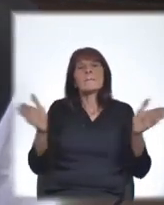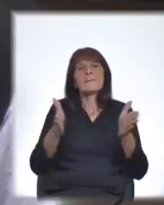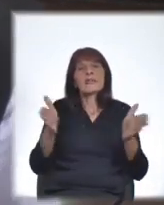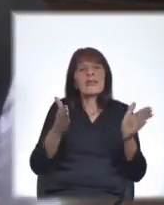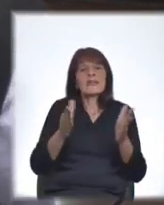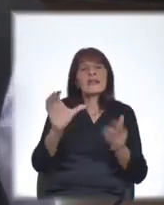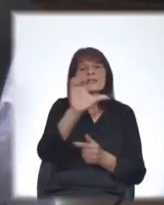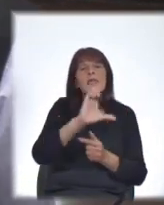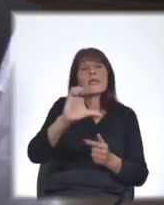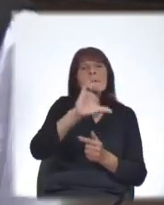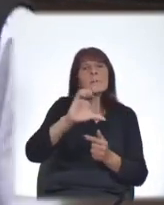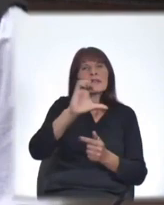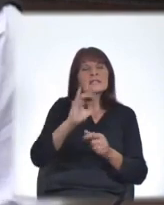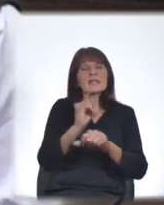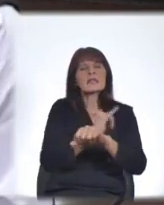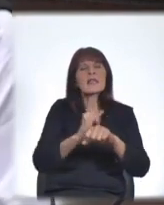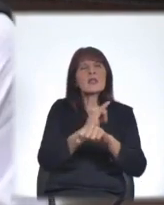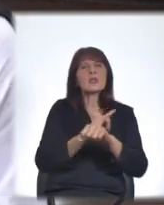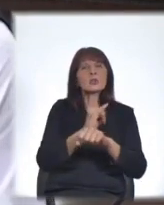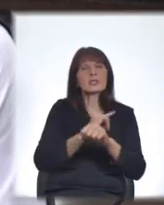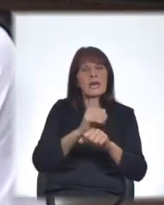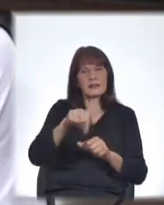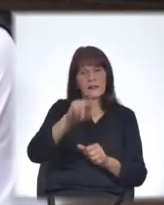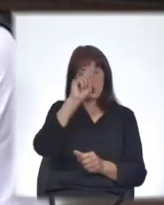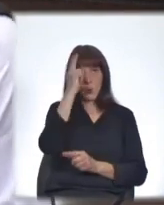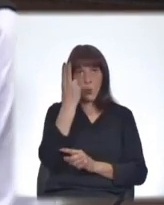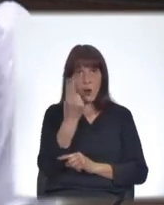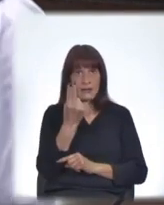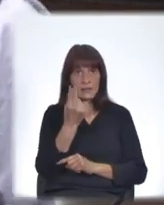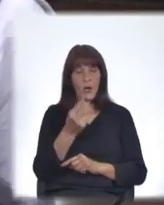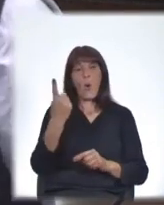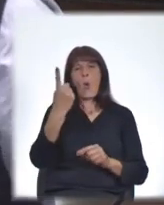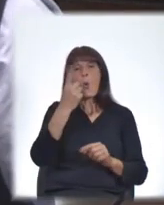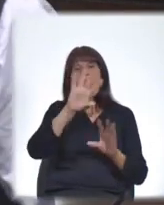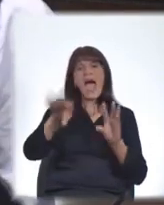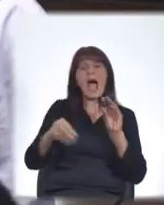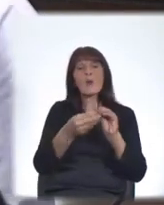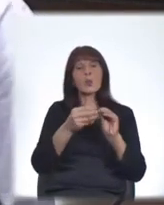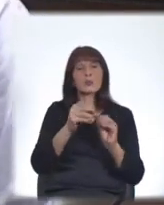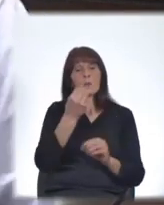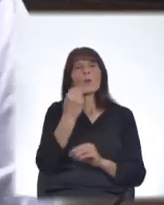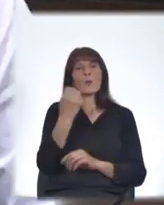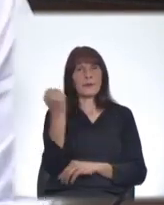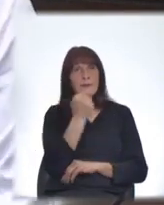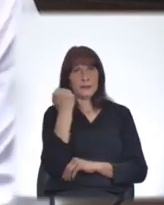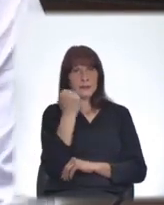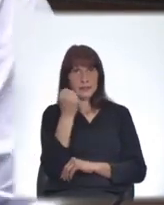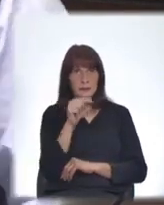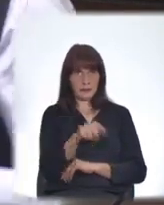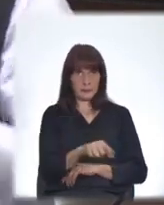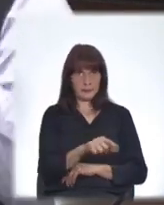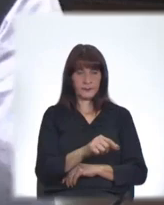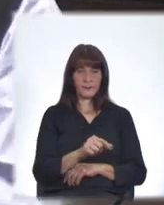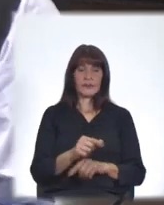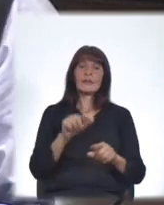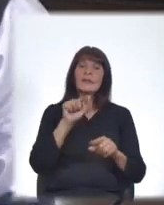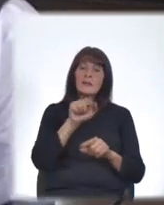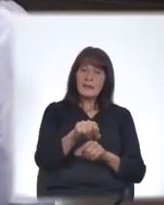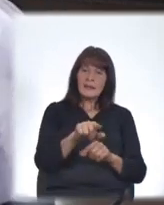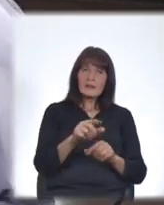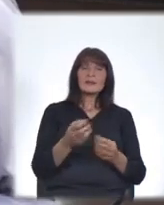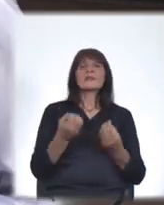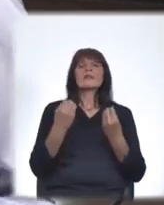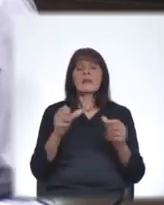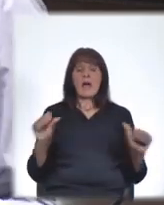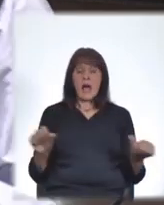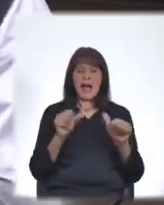comerciantes e industriales y empresarios del Uruguay un ajuste muy importante, que lo que va a permitir en definitiva es